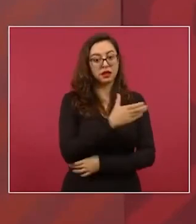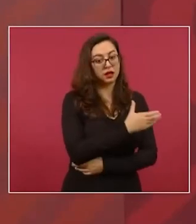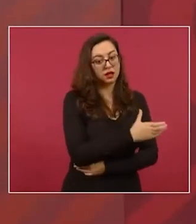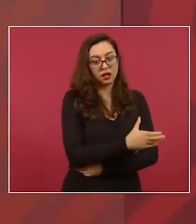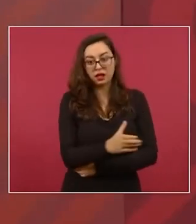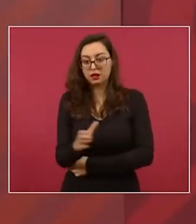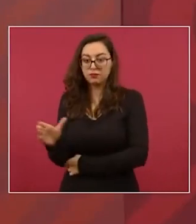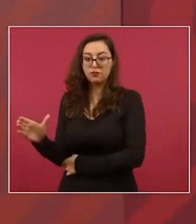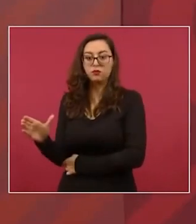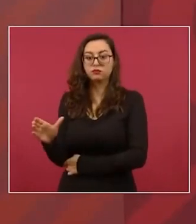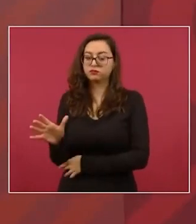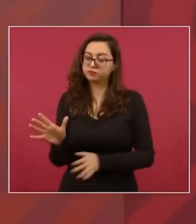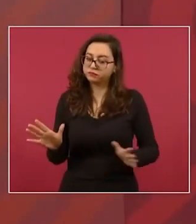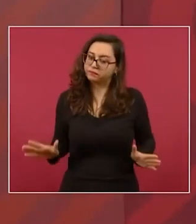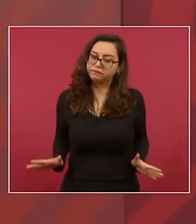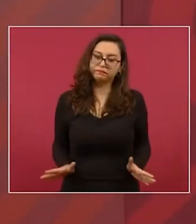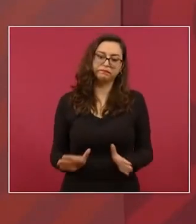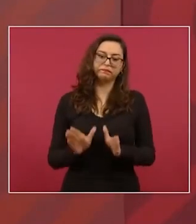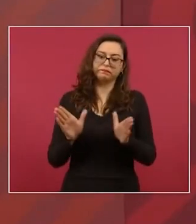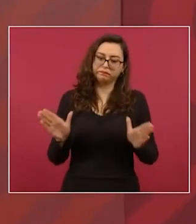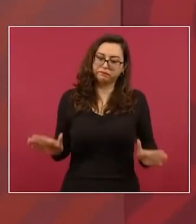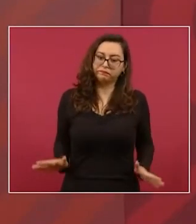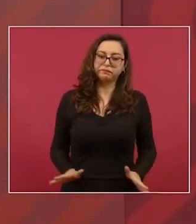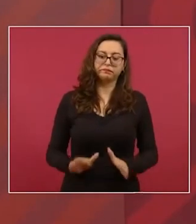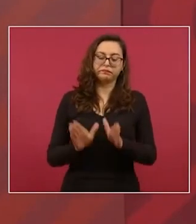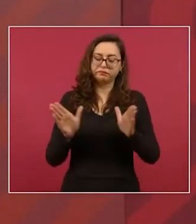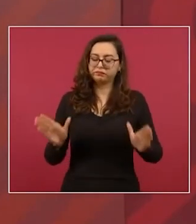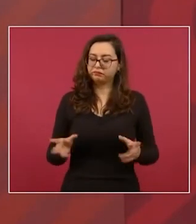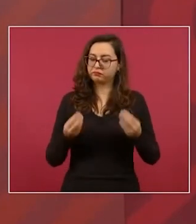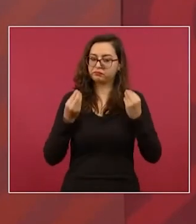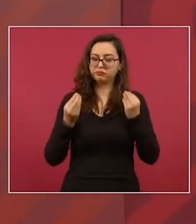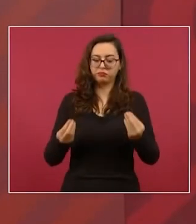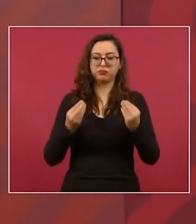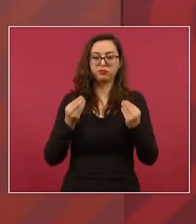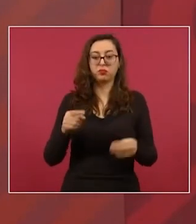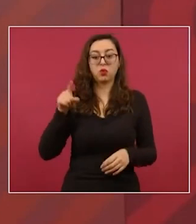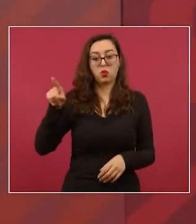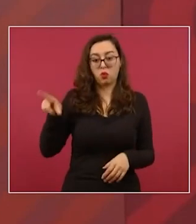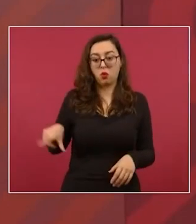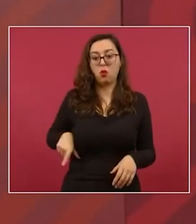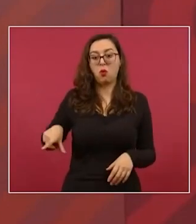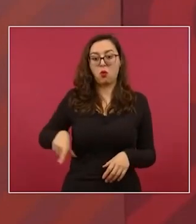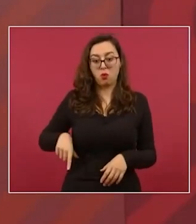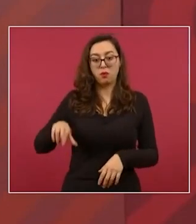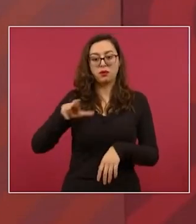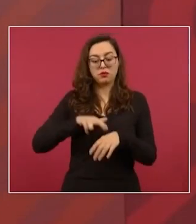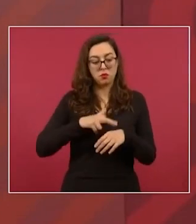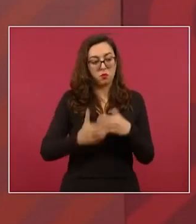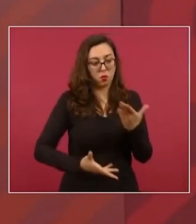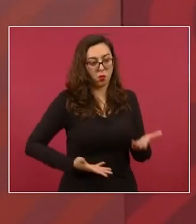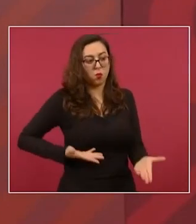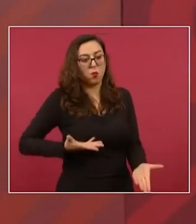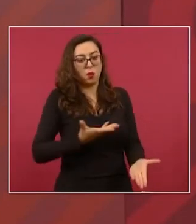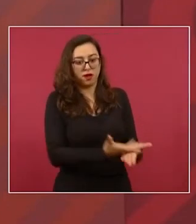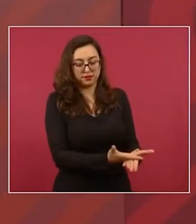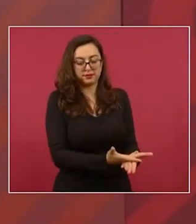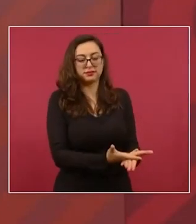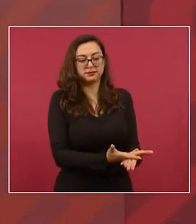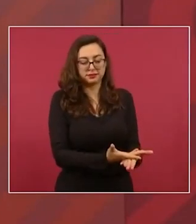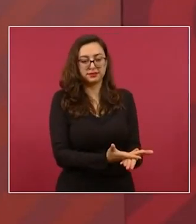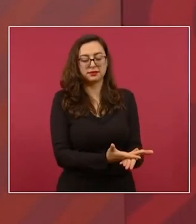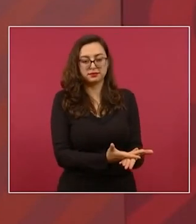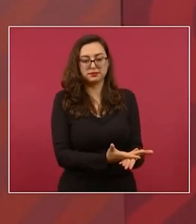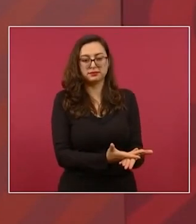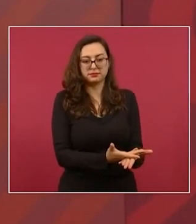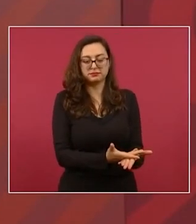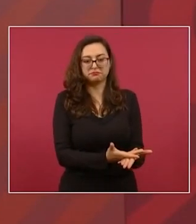mucho la actividad agrícola. El gobernador ha estado planteando que se